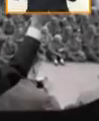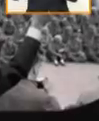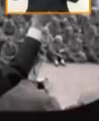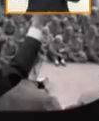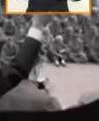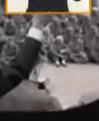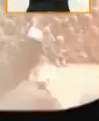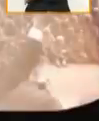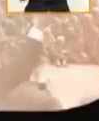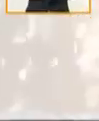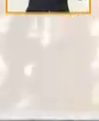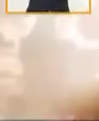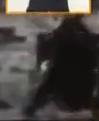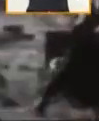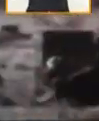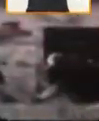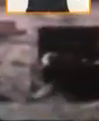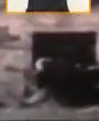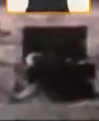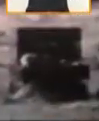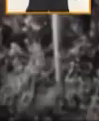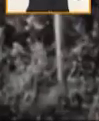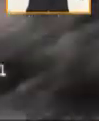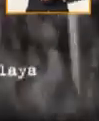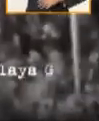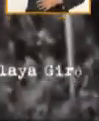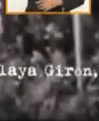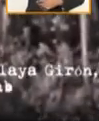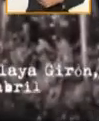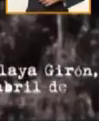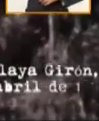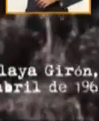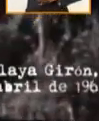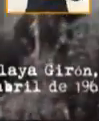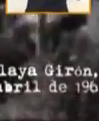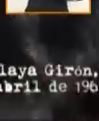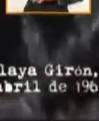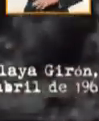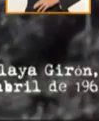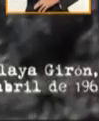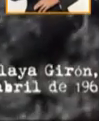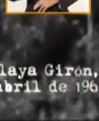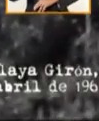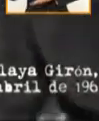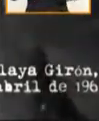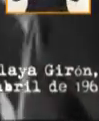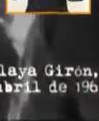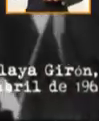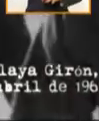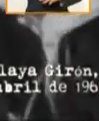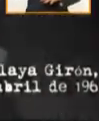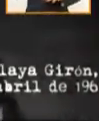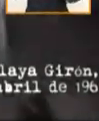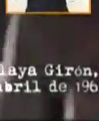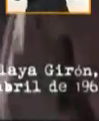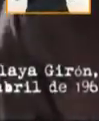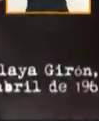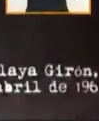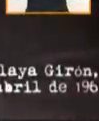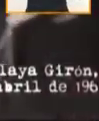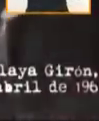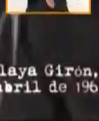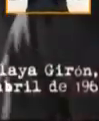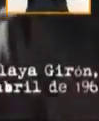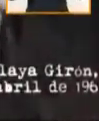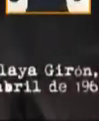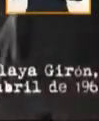manifestaciones de solidaridad. La prensa china denunció de inmediato el fracaso de la agresión, mientras el primer ministro Zhou Enlai envió